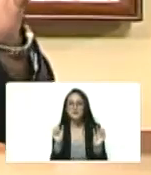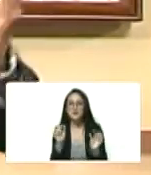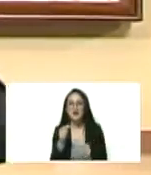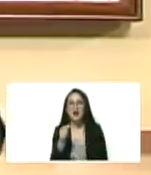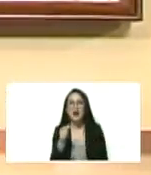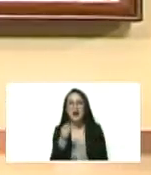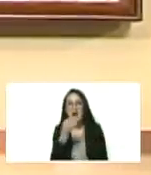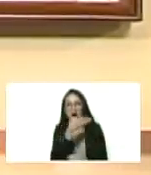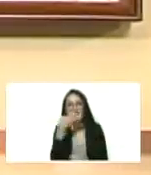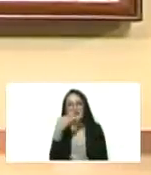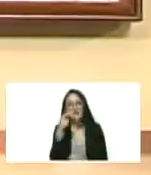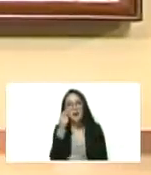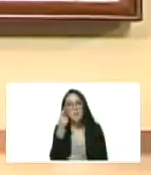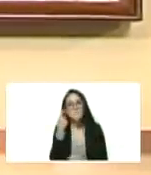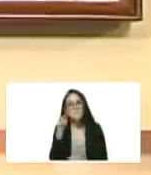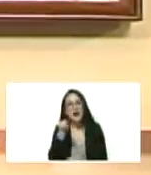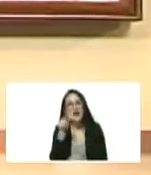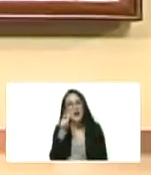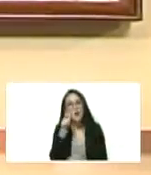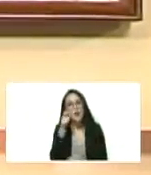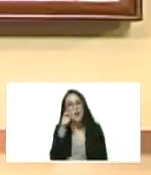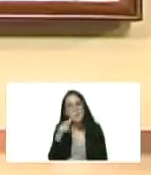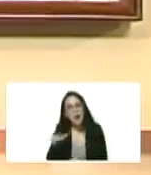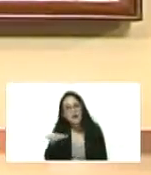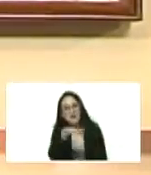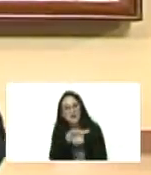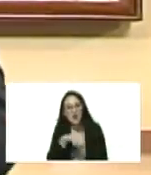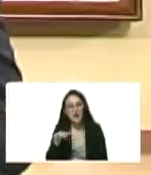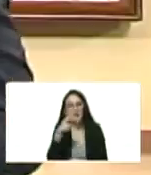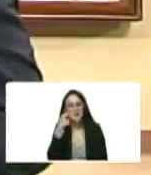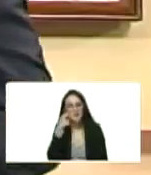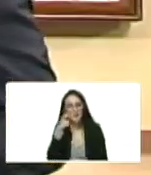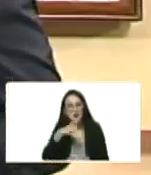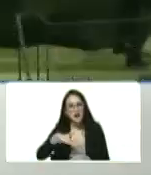Humanidad, un conjunto de reflexiones